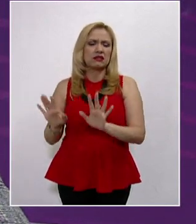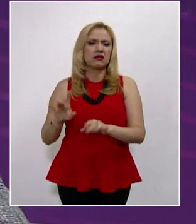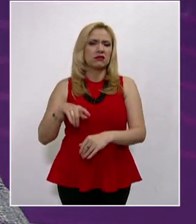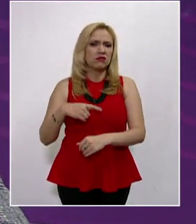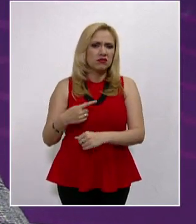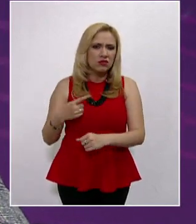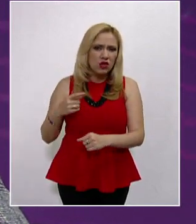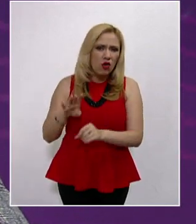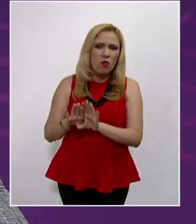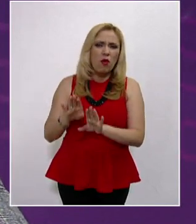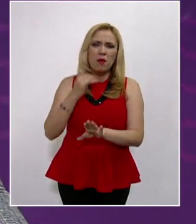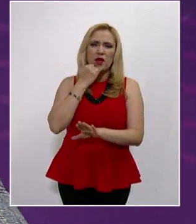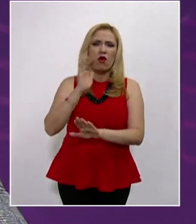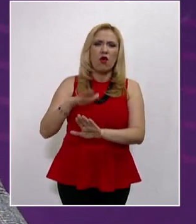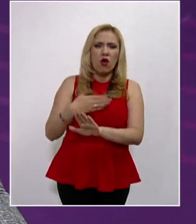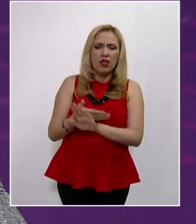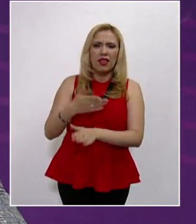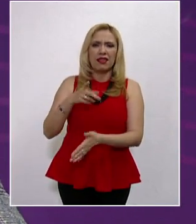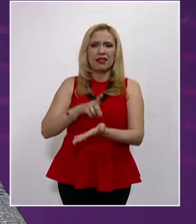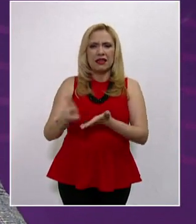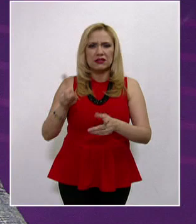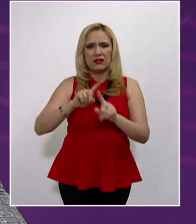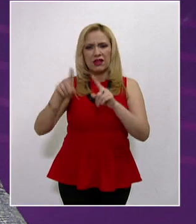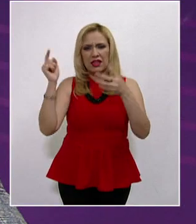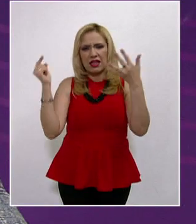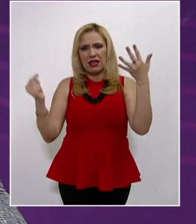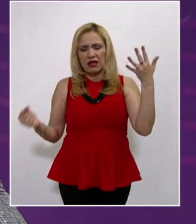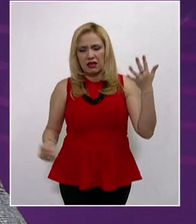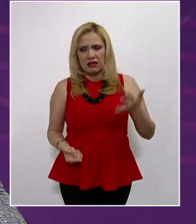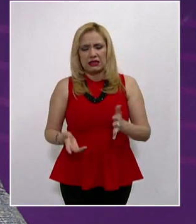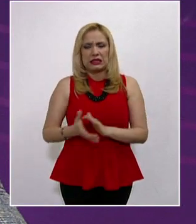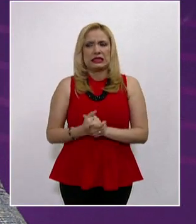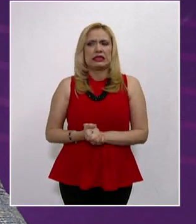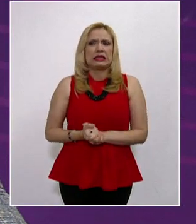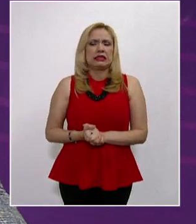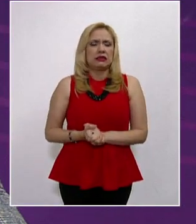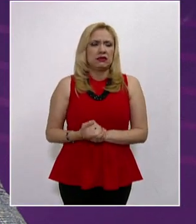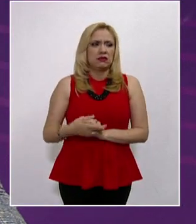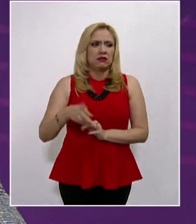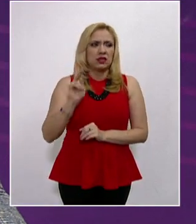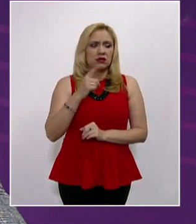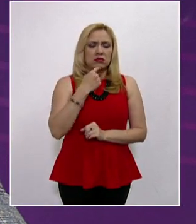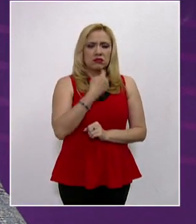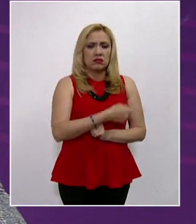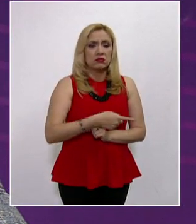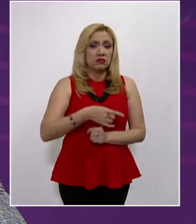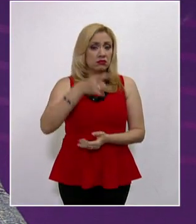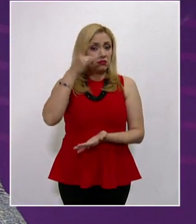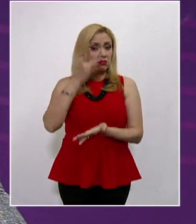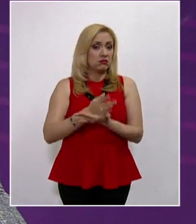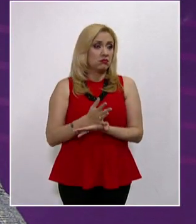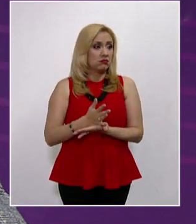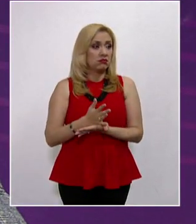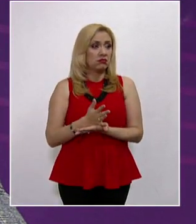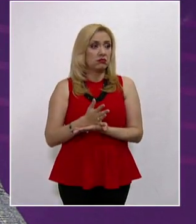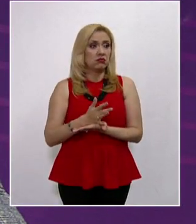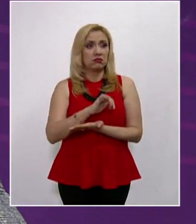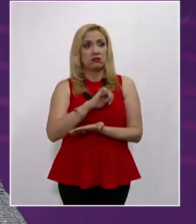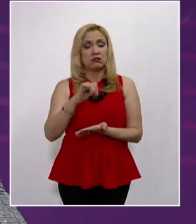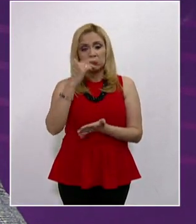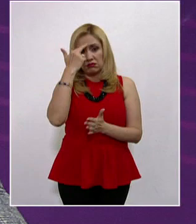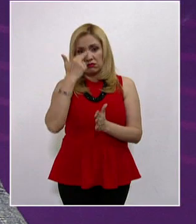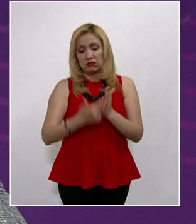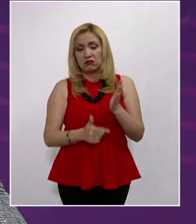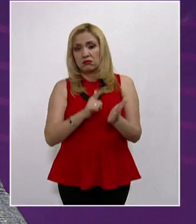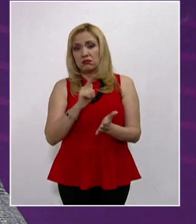contra de propios militares, pero no restringe, como mencionaba Octavio, a únicamente delitos que